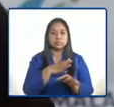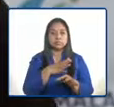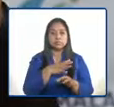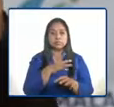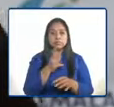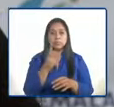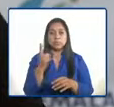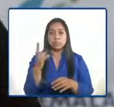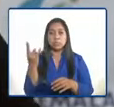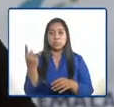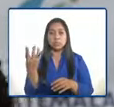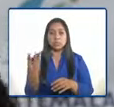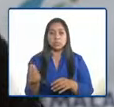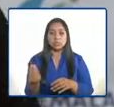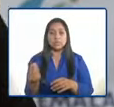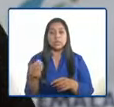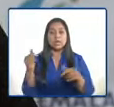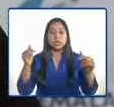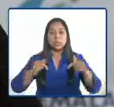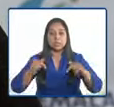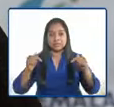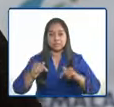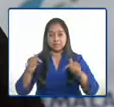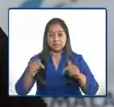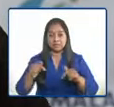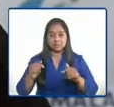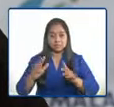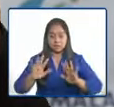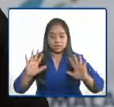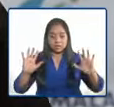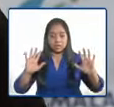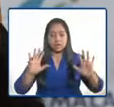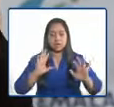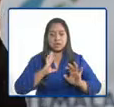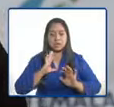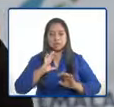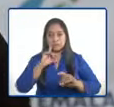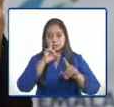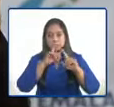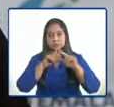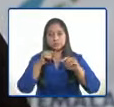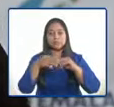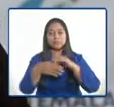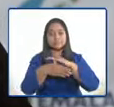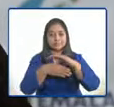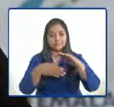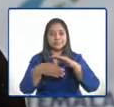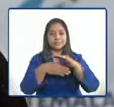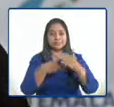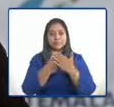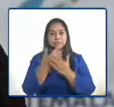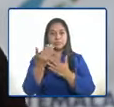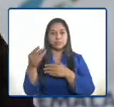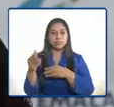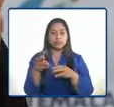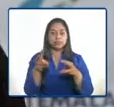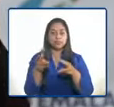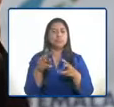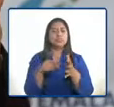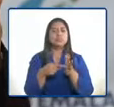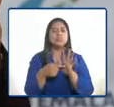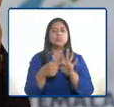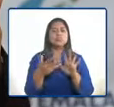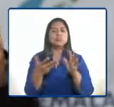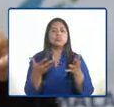una unidad de actualización. Esta unidad de actualización es la base de este nuevo modelo. ¿Qué significa esta